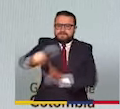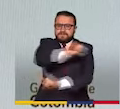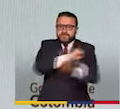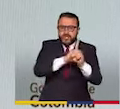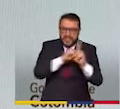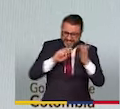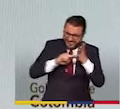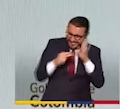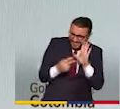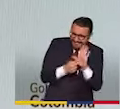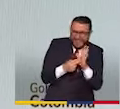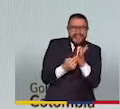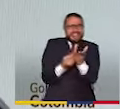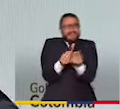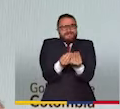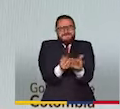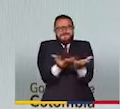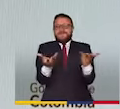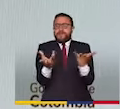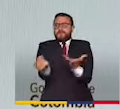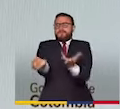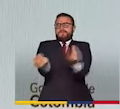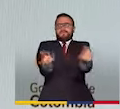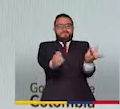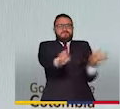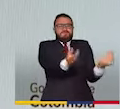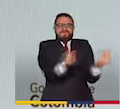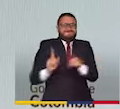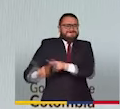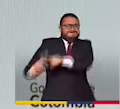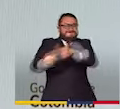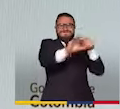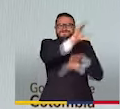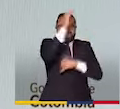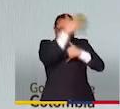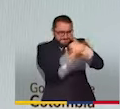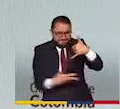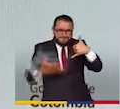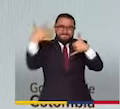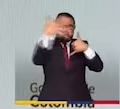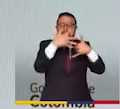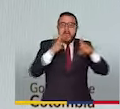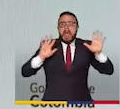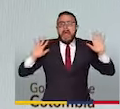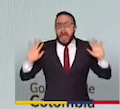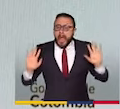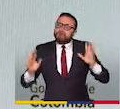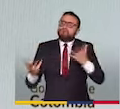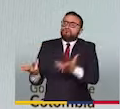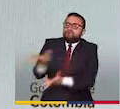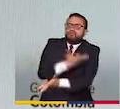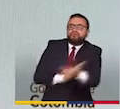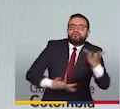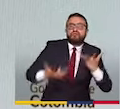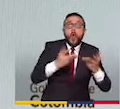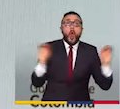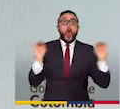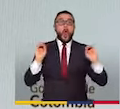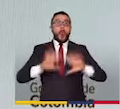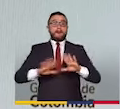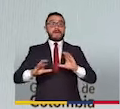de la sociedad colombiana, sin negar ninguna, o tenemos que escuchar solo la comunicación del